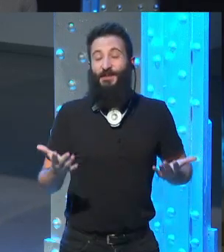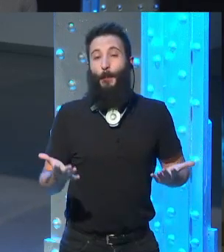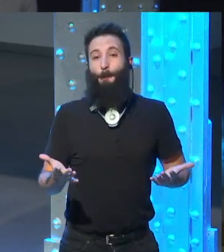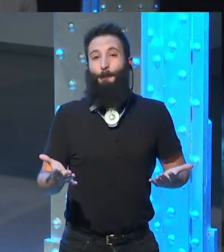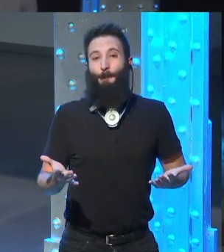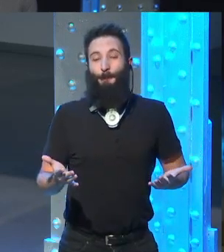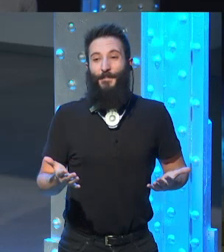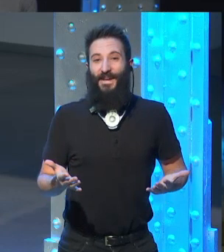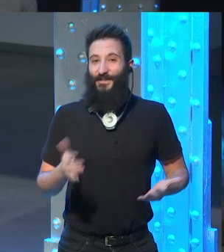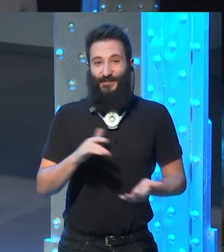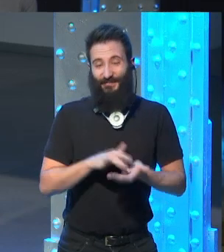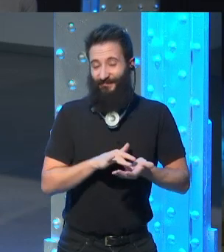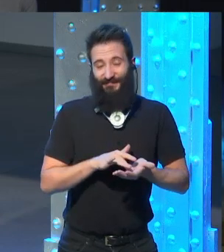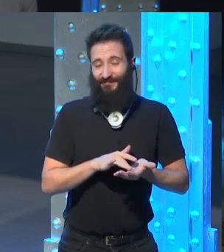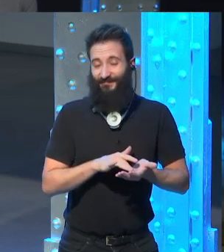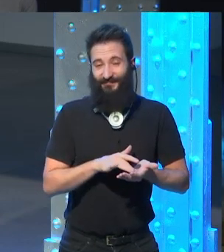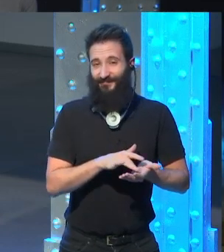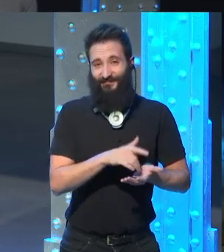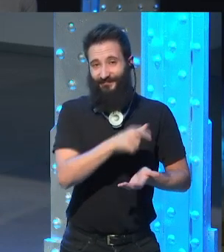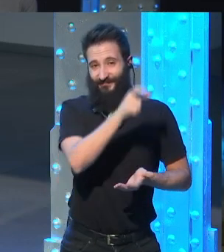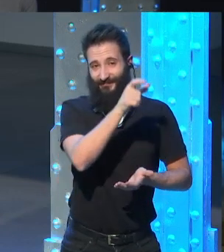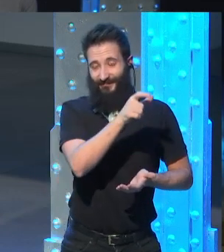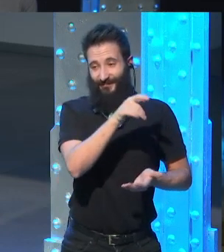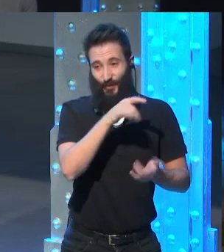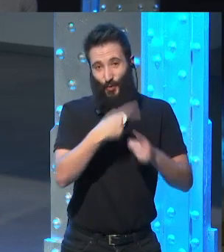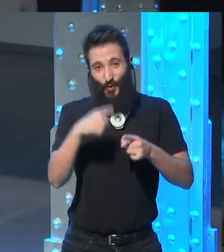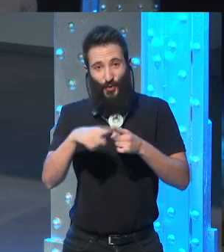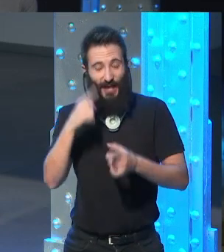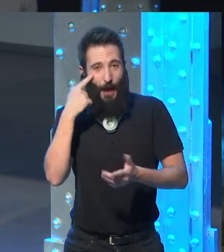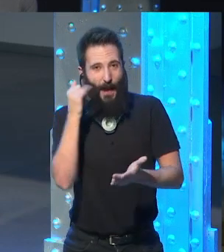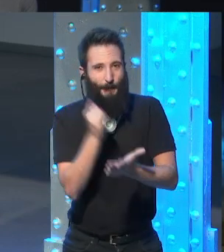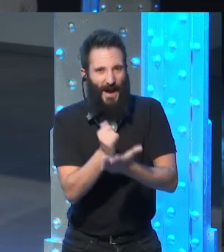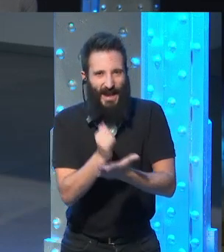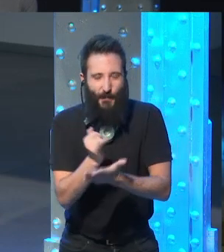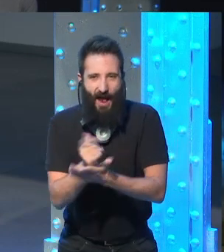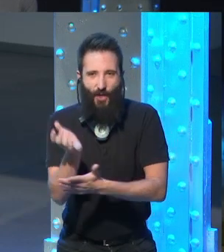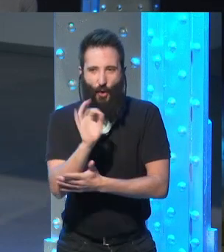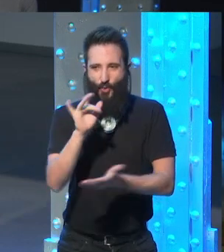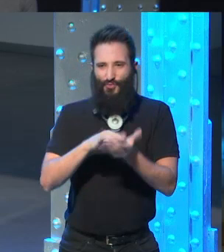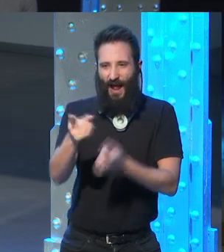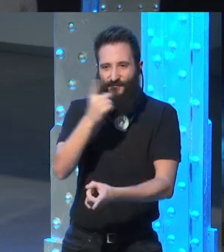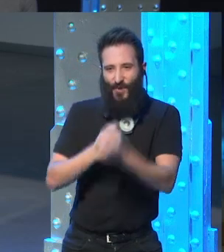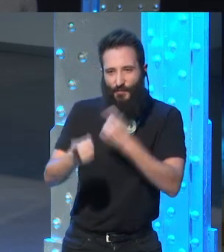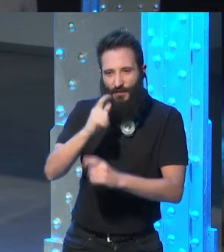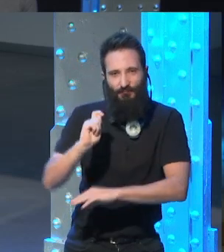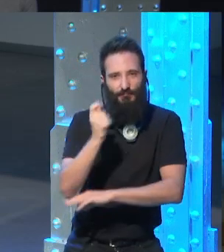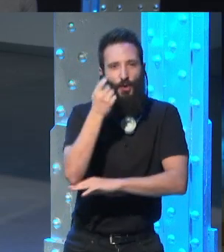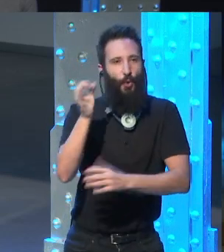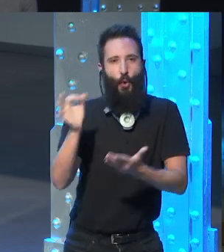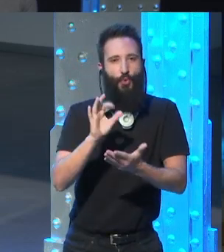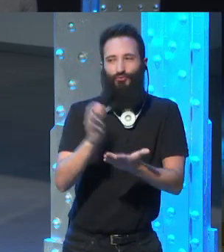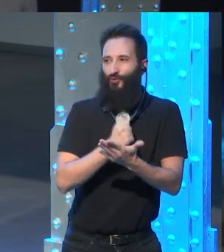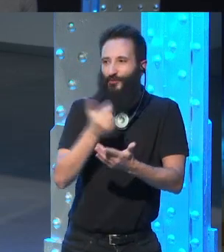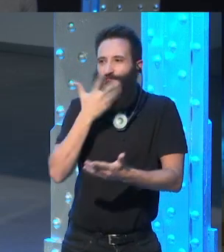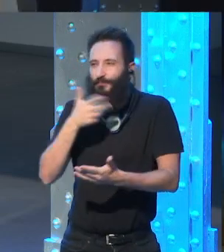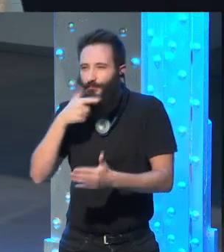Pero esto no excluía los experimentos y conseguir información y querer conocer los